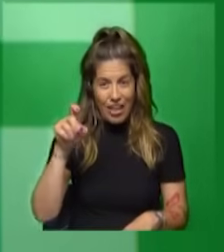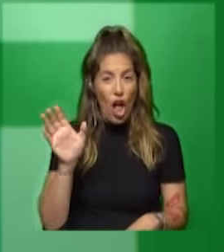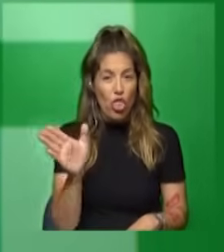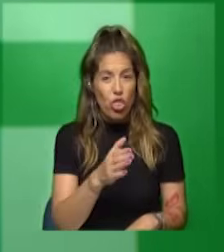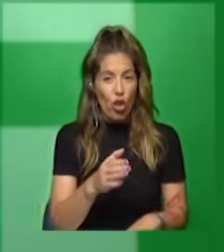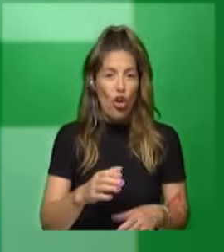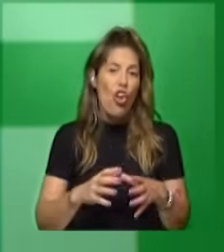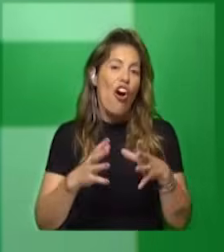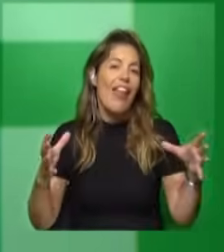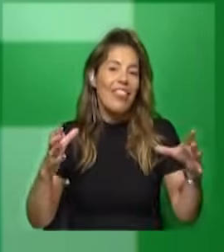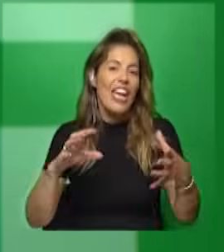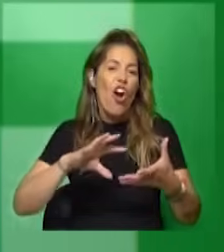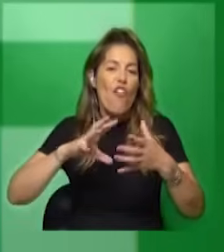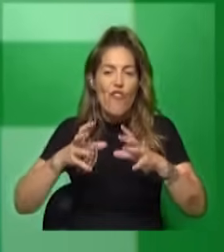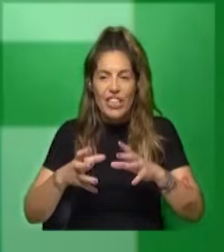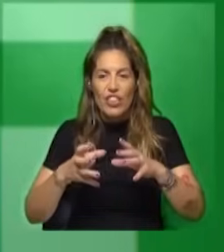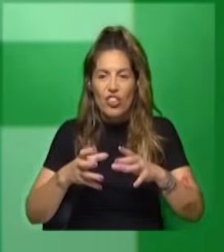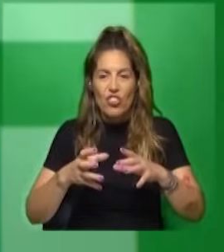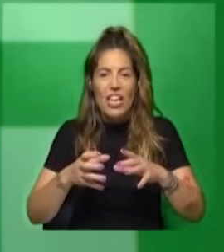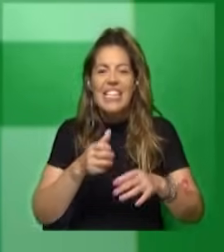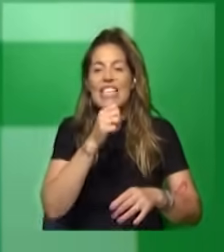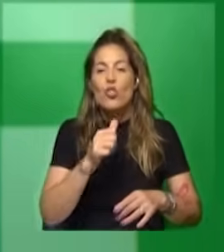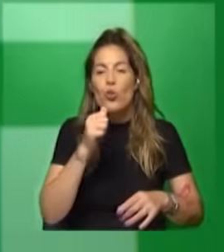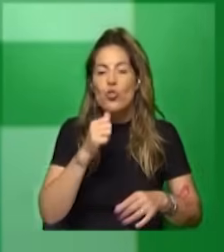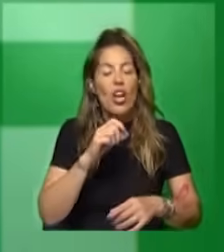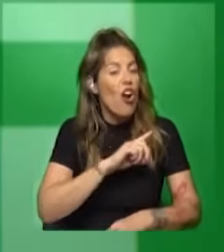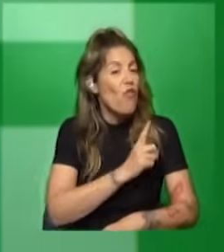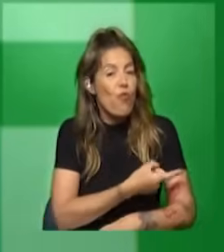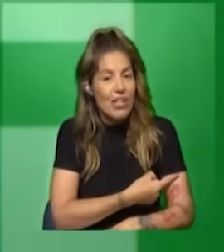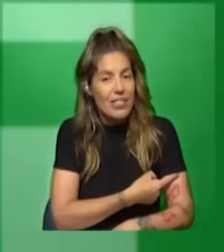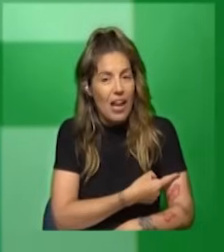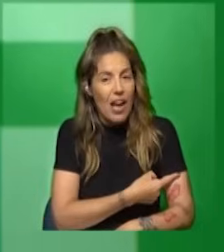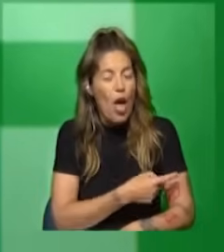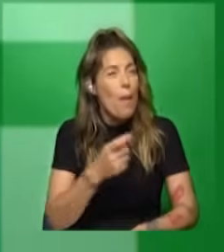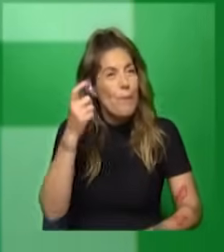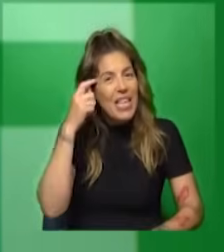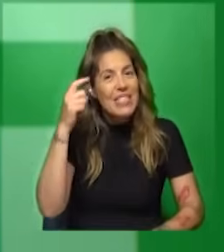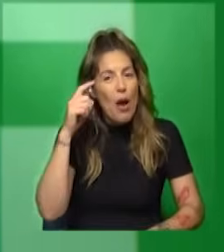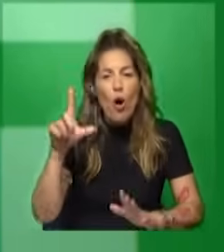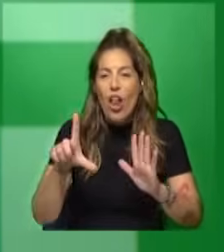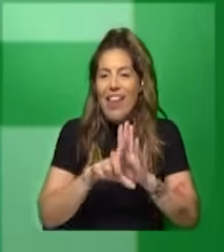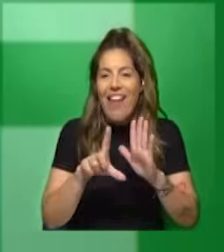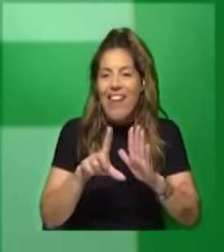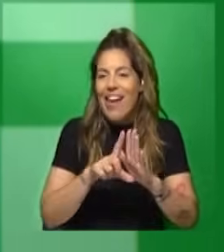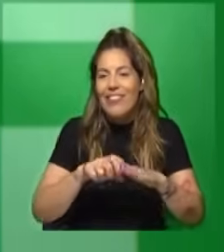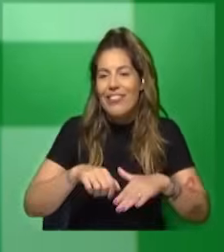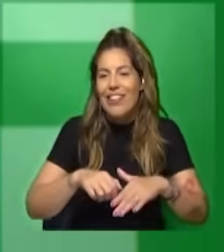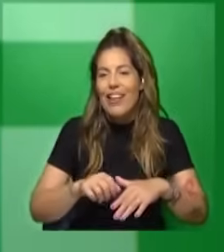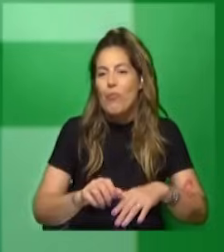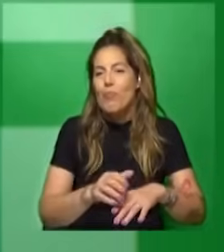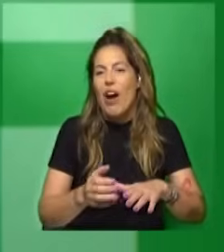los grandes conflictos se dirimen por la fuerza, pensamos que la ley de la selva